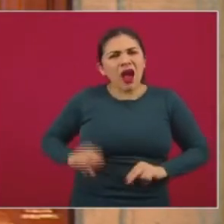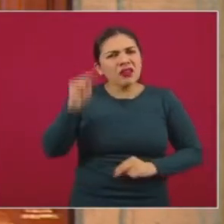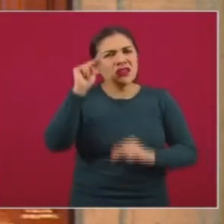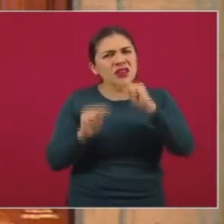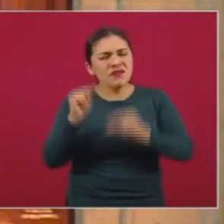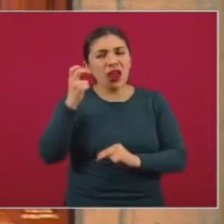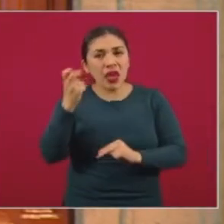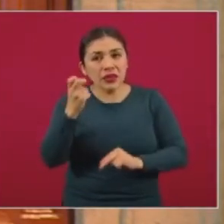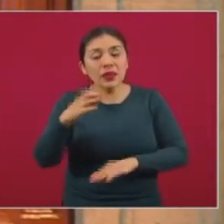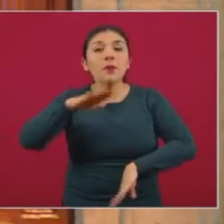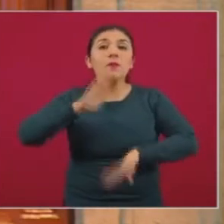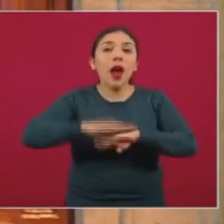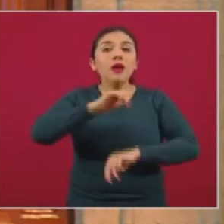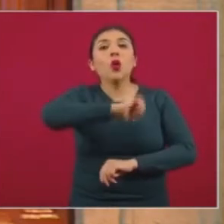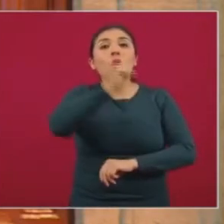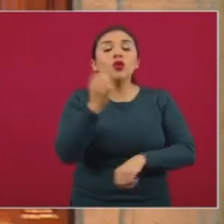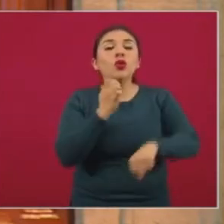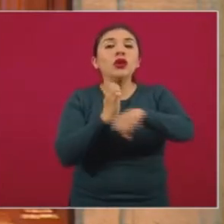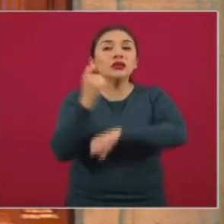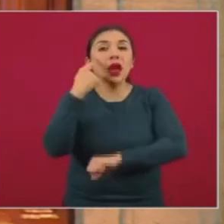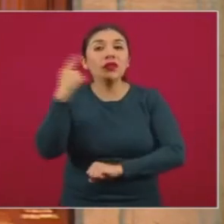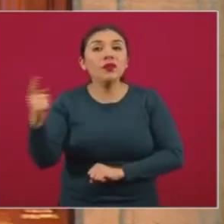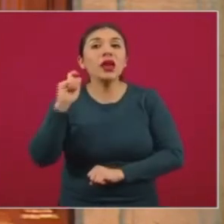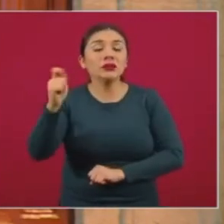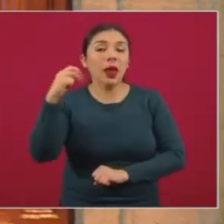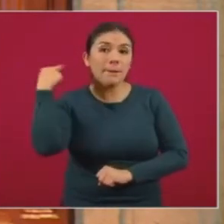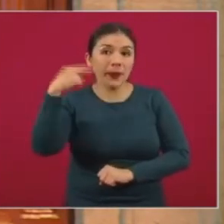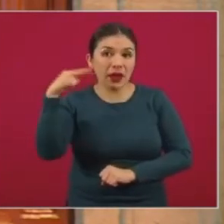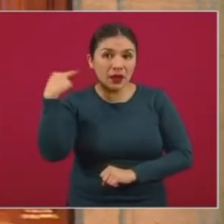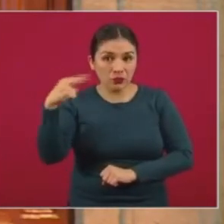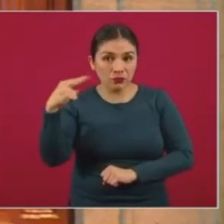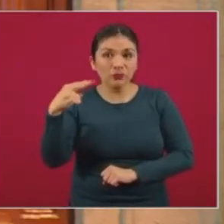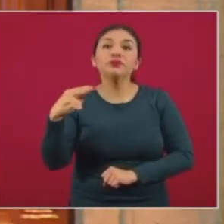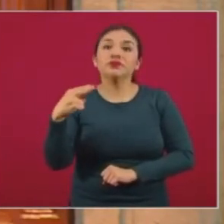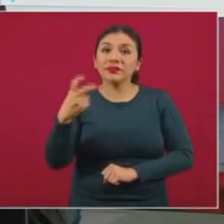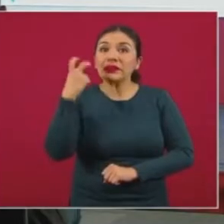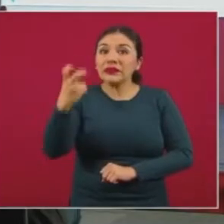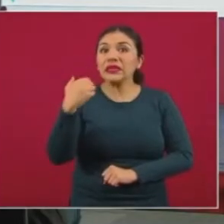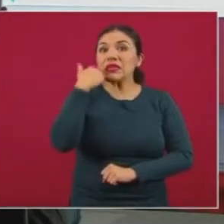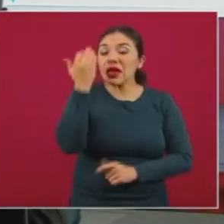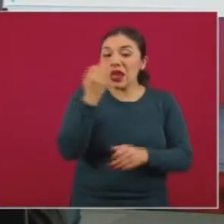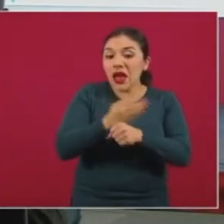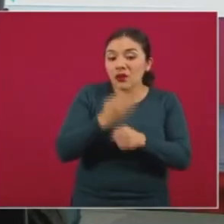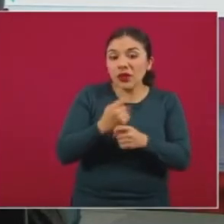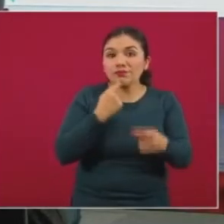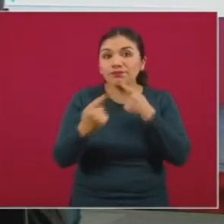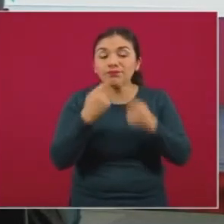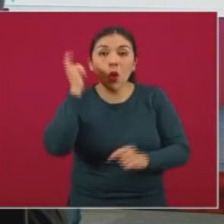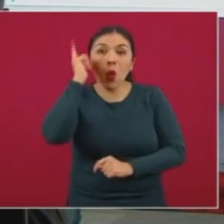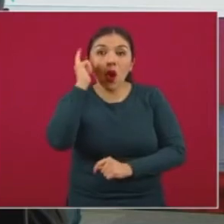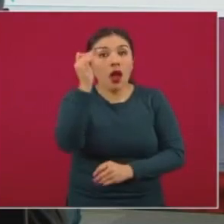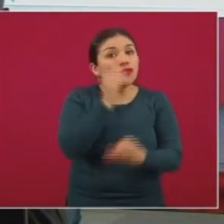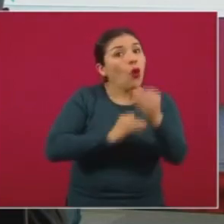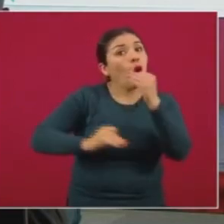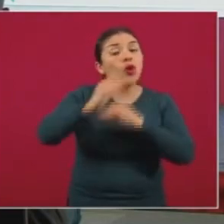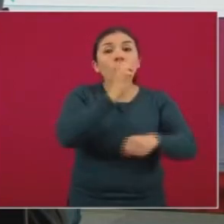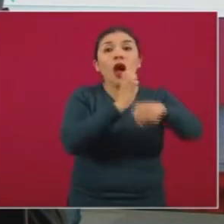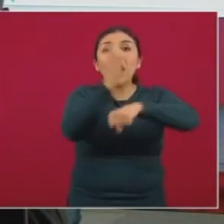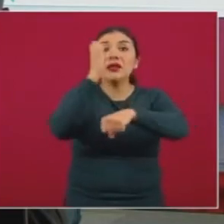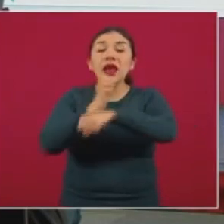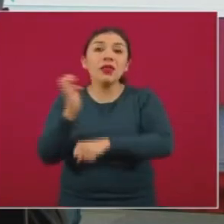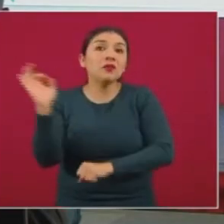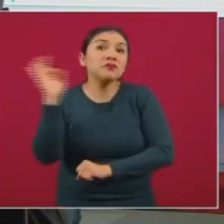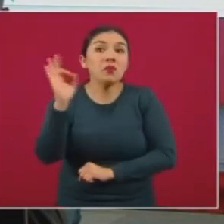nivel se suma precisamente ahora el estado de Veracruz. Y un poco la meta es que todas las entidades en algún momento